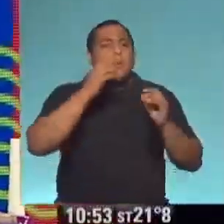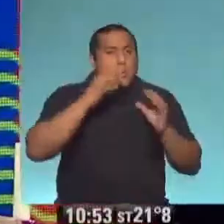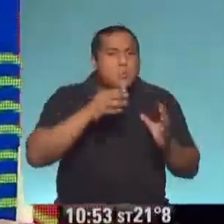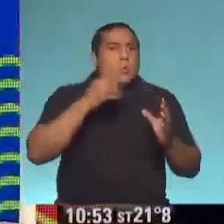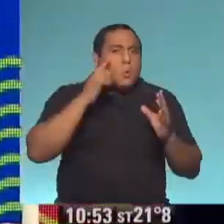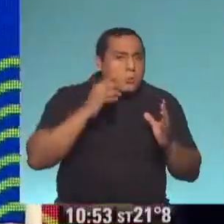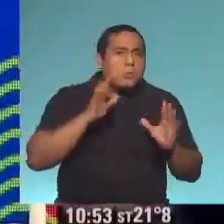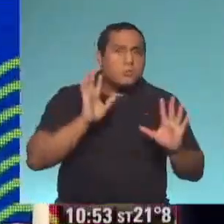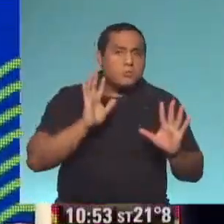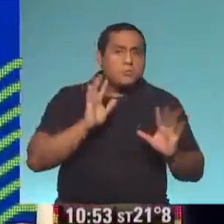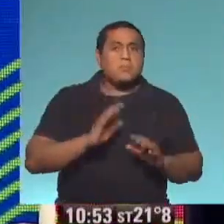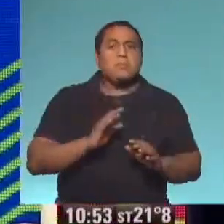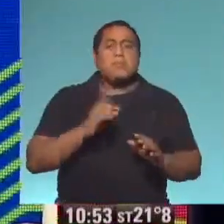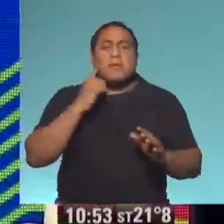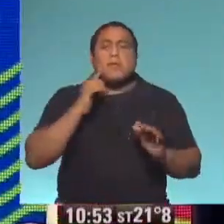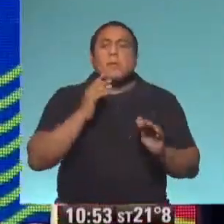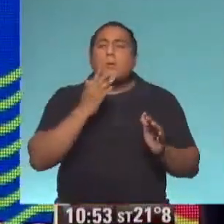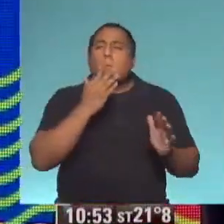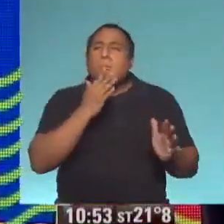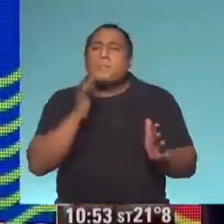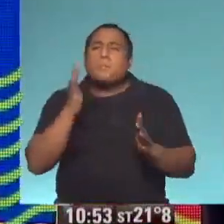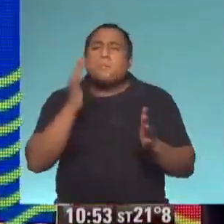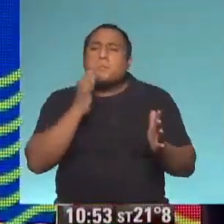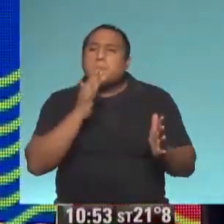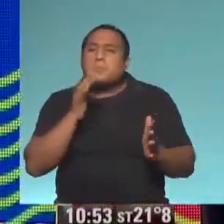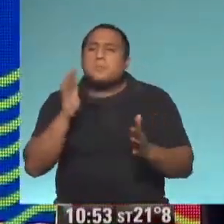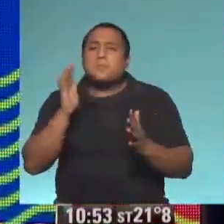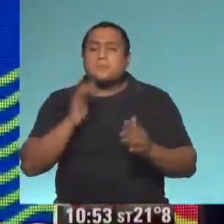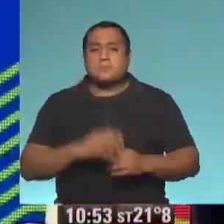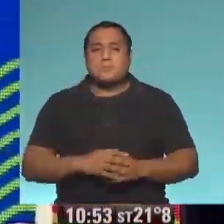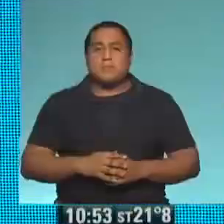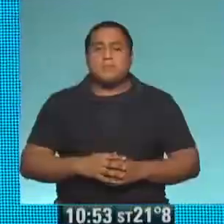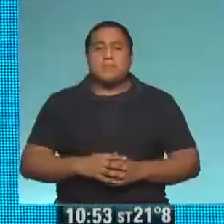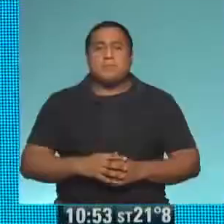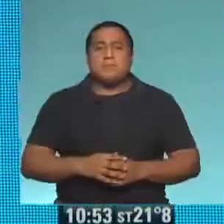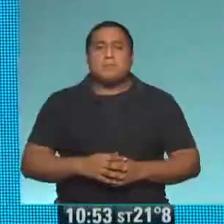algo así, como viento. Ahí está, vamos, dale. A ver.